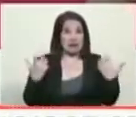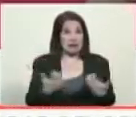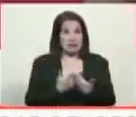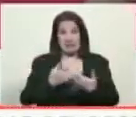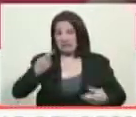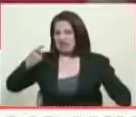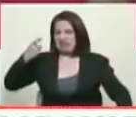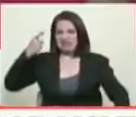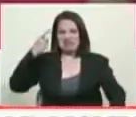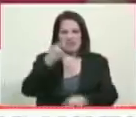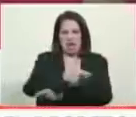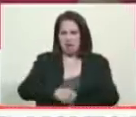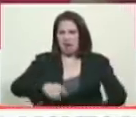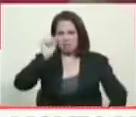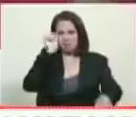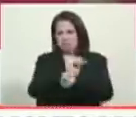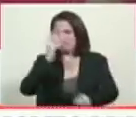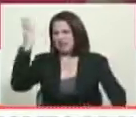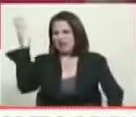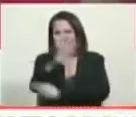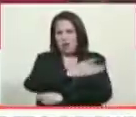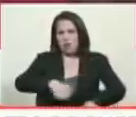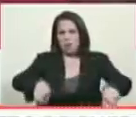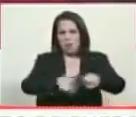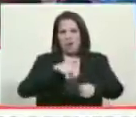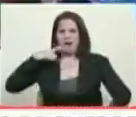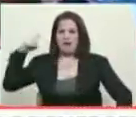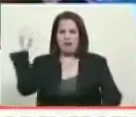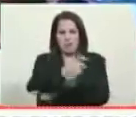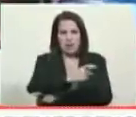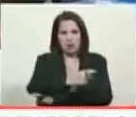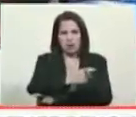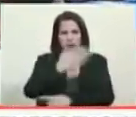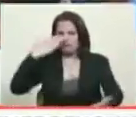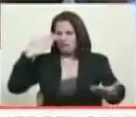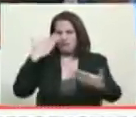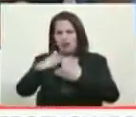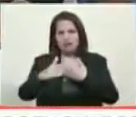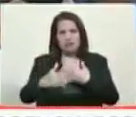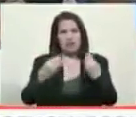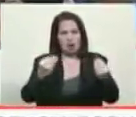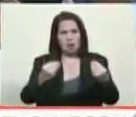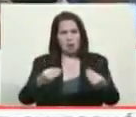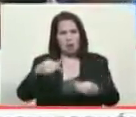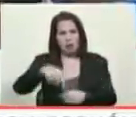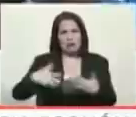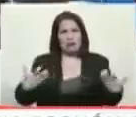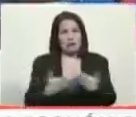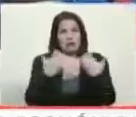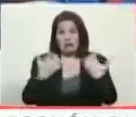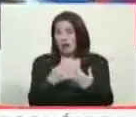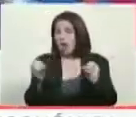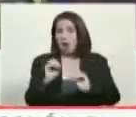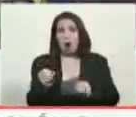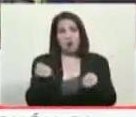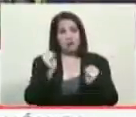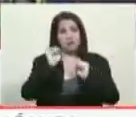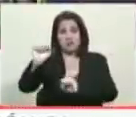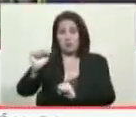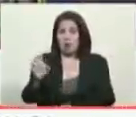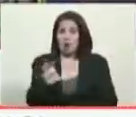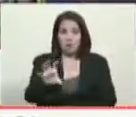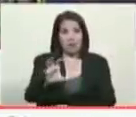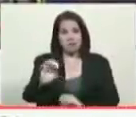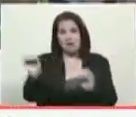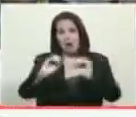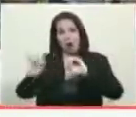debe ser tratado como enemigo en caso de una confrontación. Aquí o defendemos la patria o